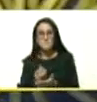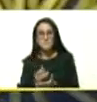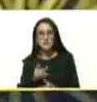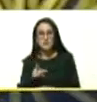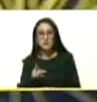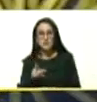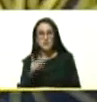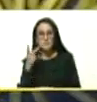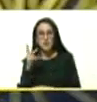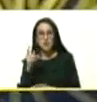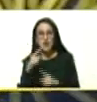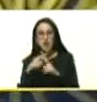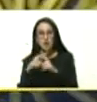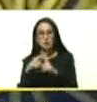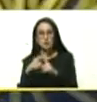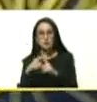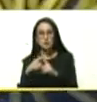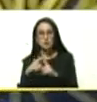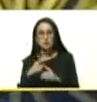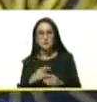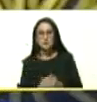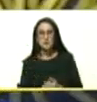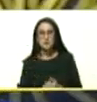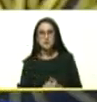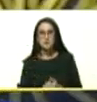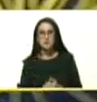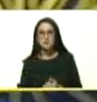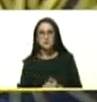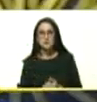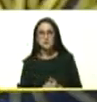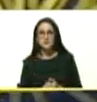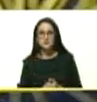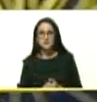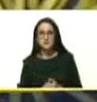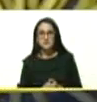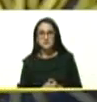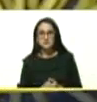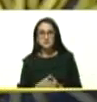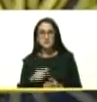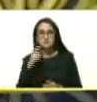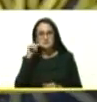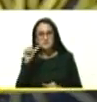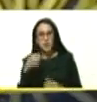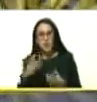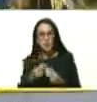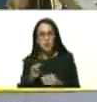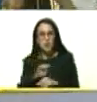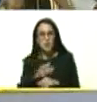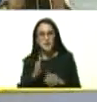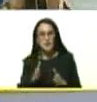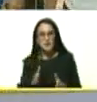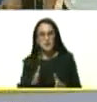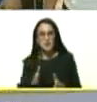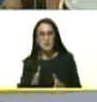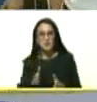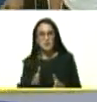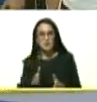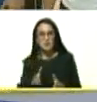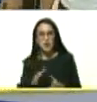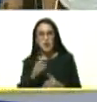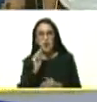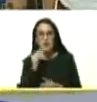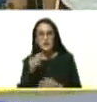Ayacucho, Parroquia La Cruz, para que veamos junto al gobernador Ernesto Luna, joven